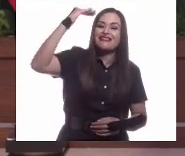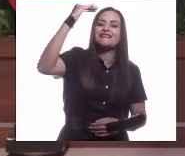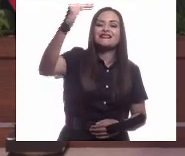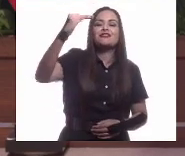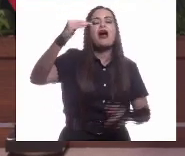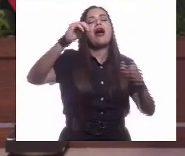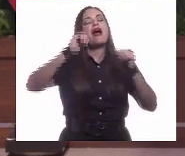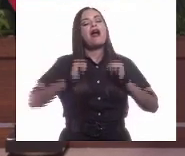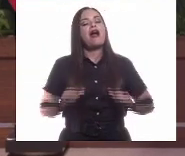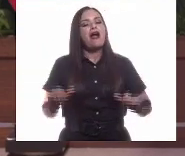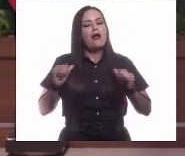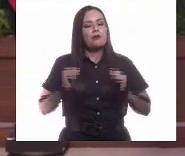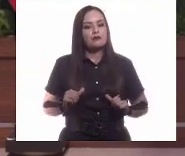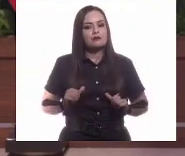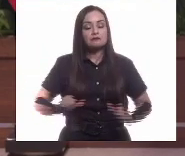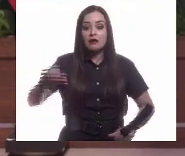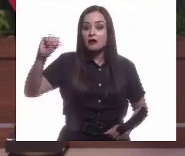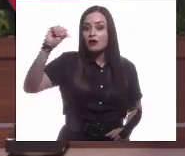jovencitas. Hoy,